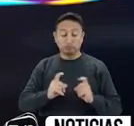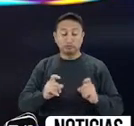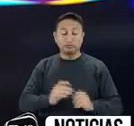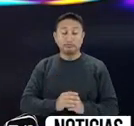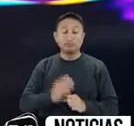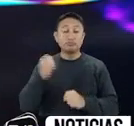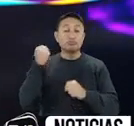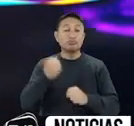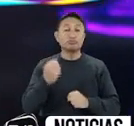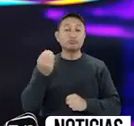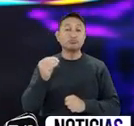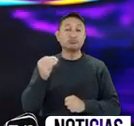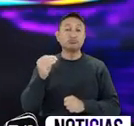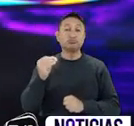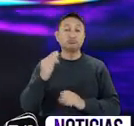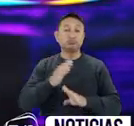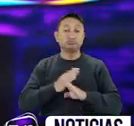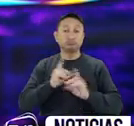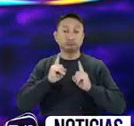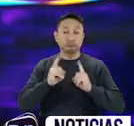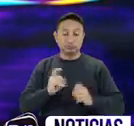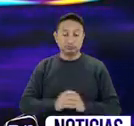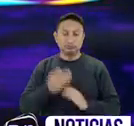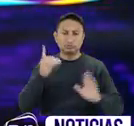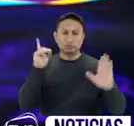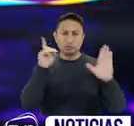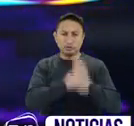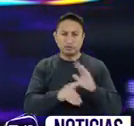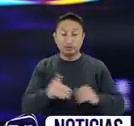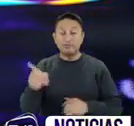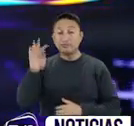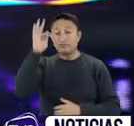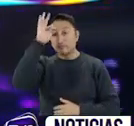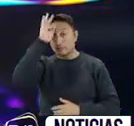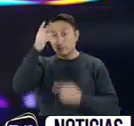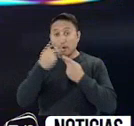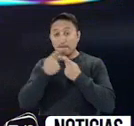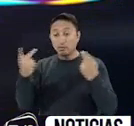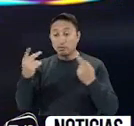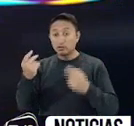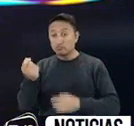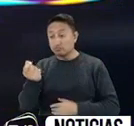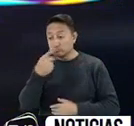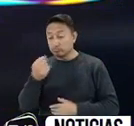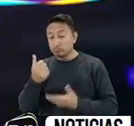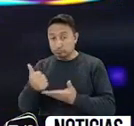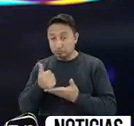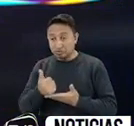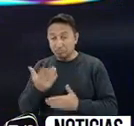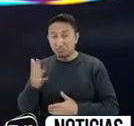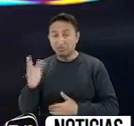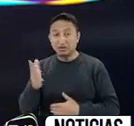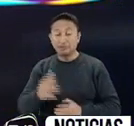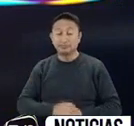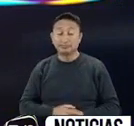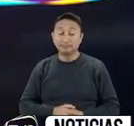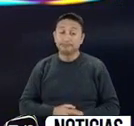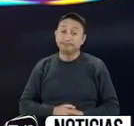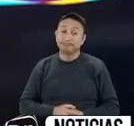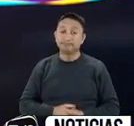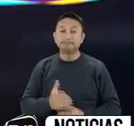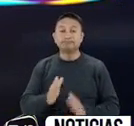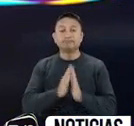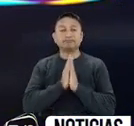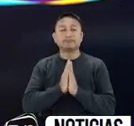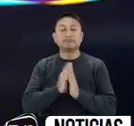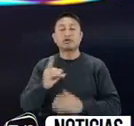La Fundación Jóvenes contra el Cáncer denunciaron que en los hospitales públicos no reciben medicamentos para su tratamiento. Hacen un